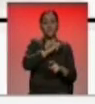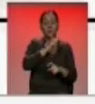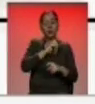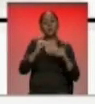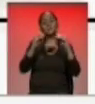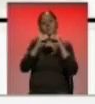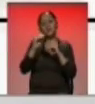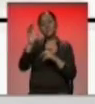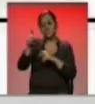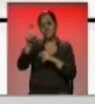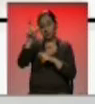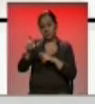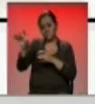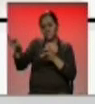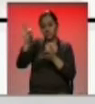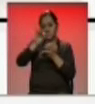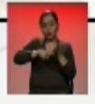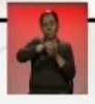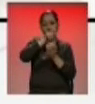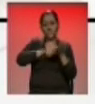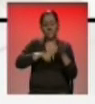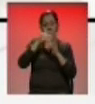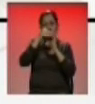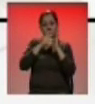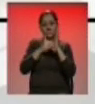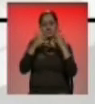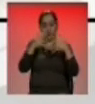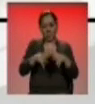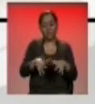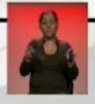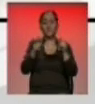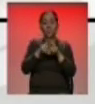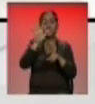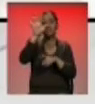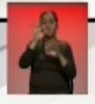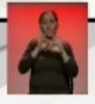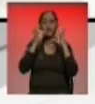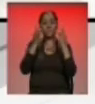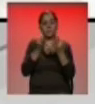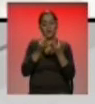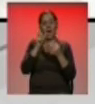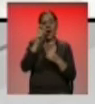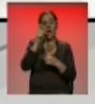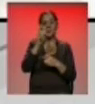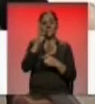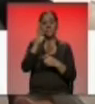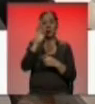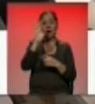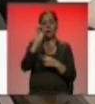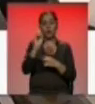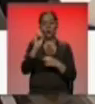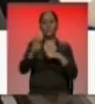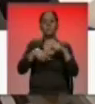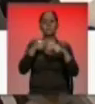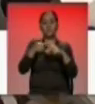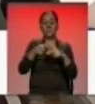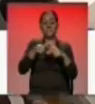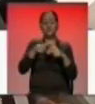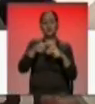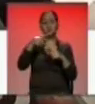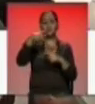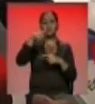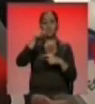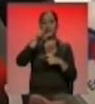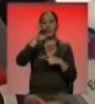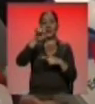de Petroecuador, aparecen en la lista de señalados. También 5 familiares de Alex Bravo y Pareja. Se van a determinar las